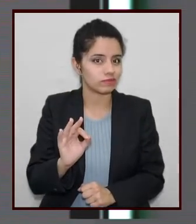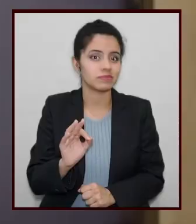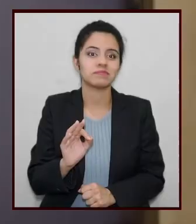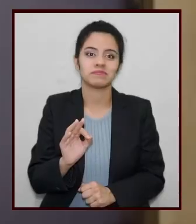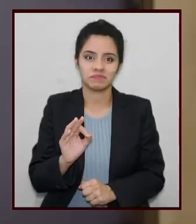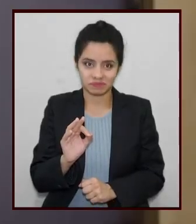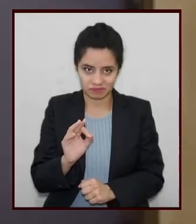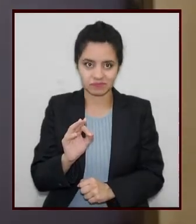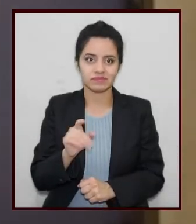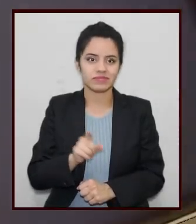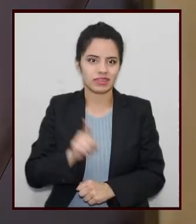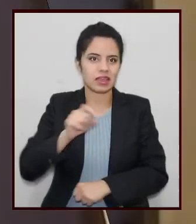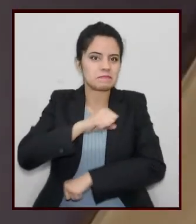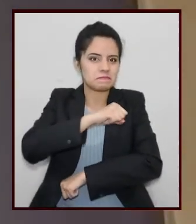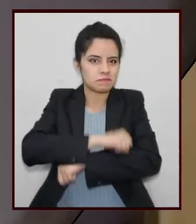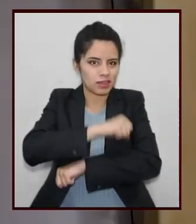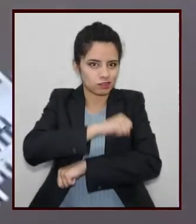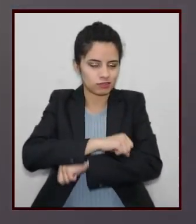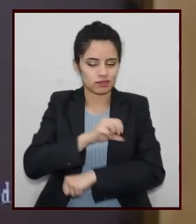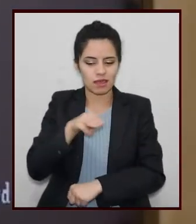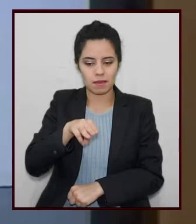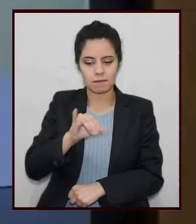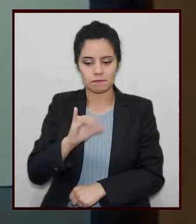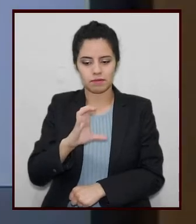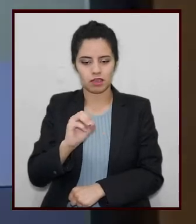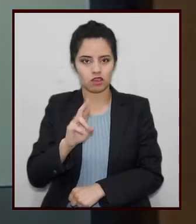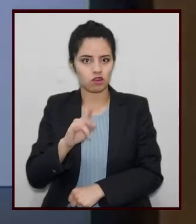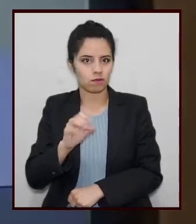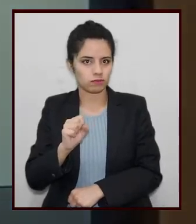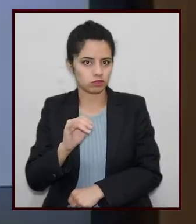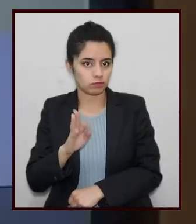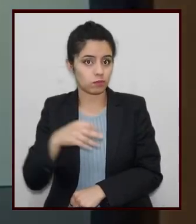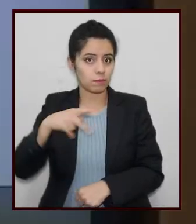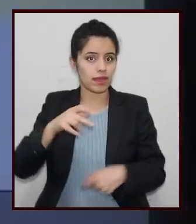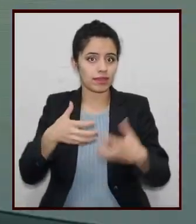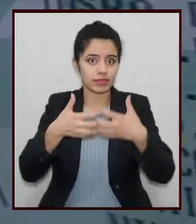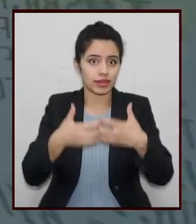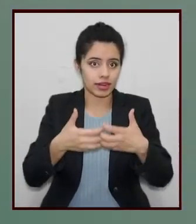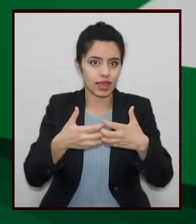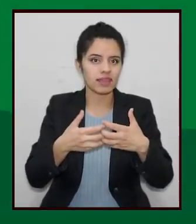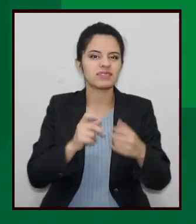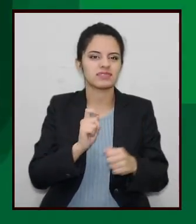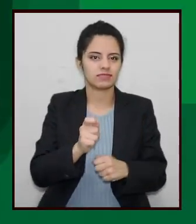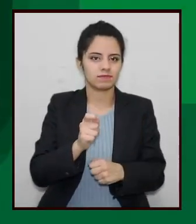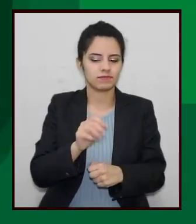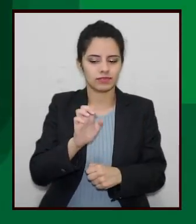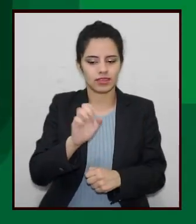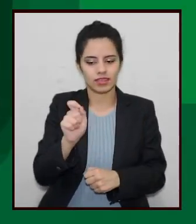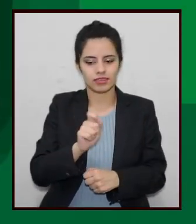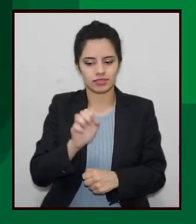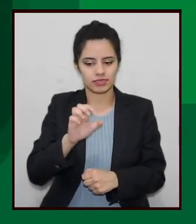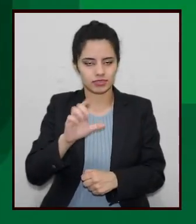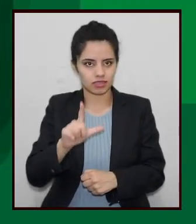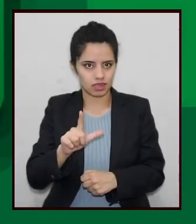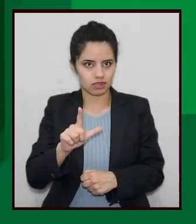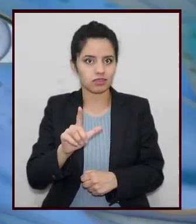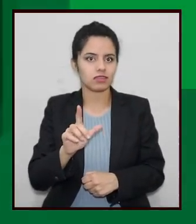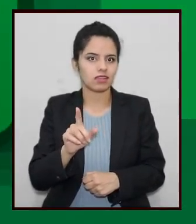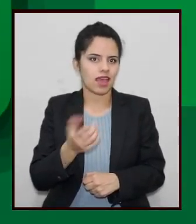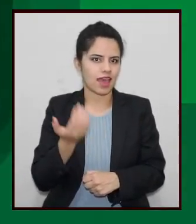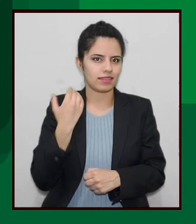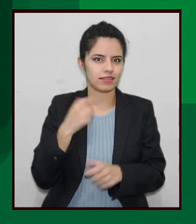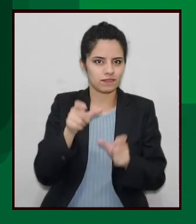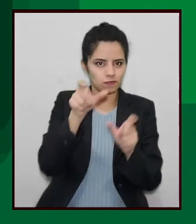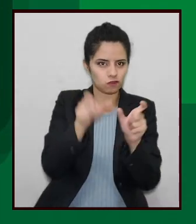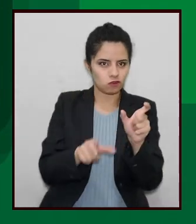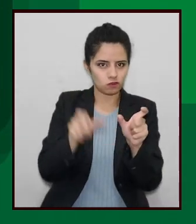cierto. Microsoft. Esta empresa lanzó en 1985 Excel, que ofrecía una interfaz de usuario inspirada